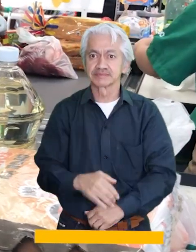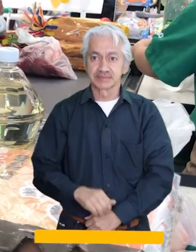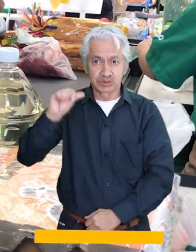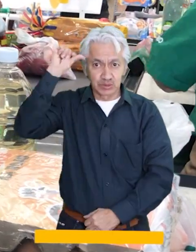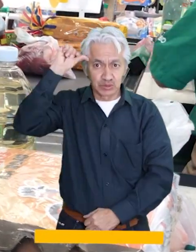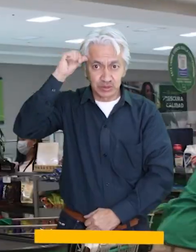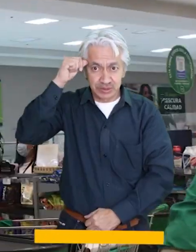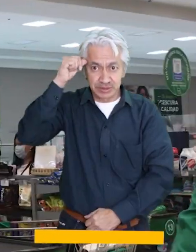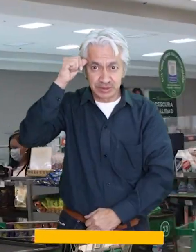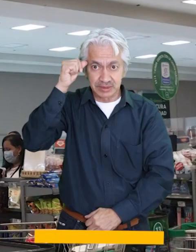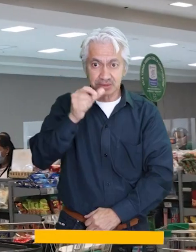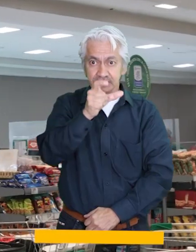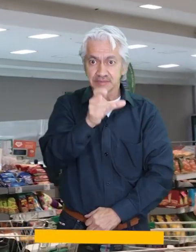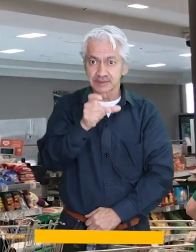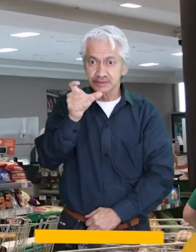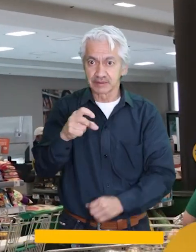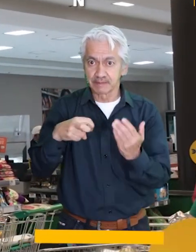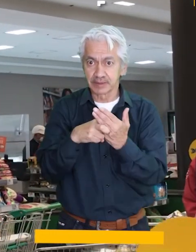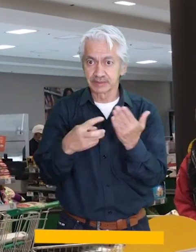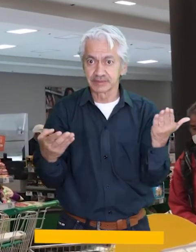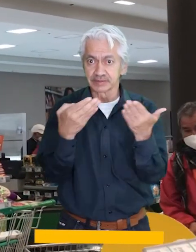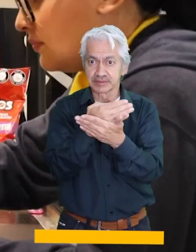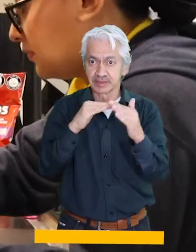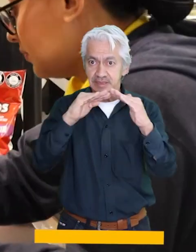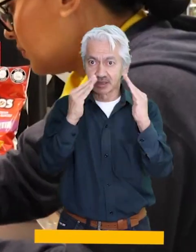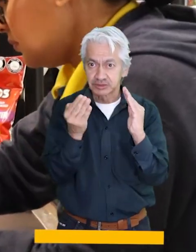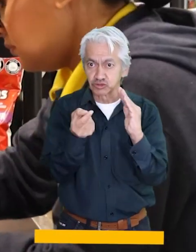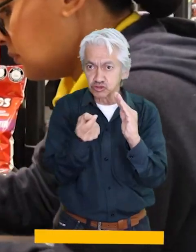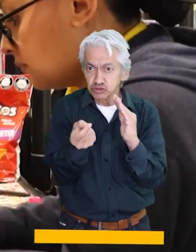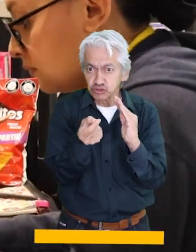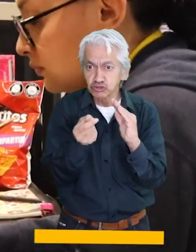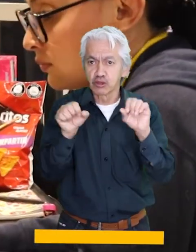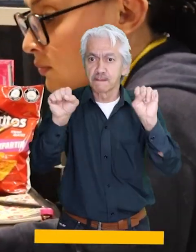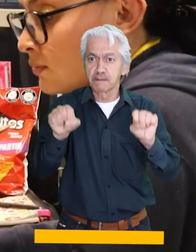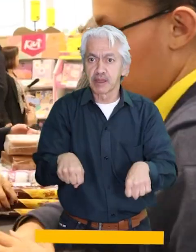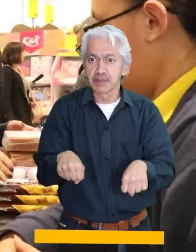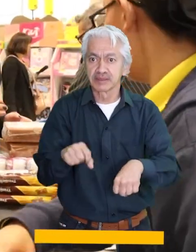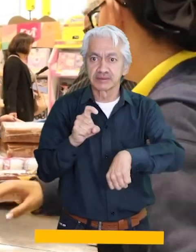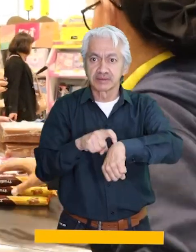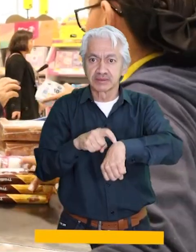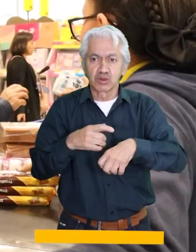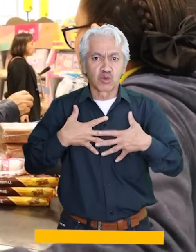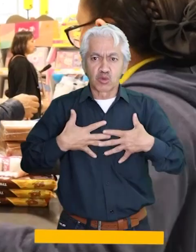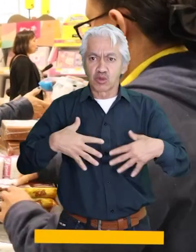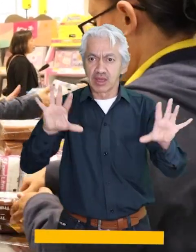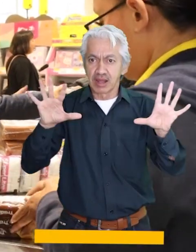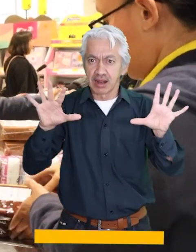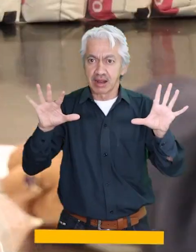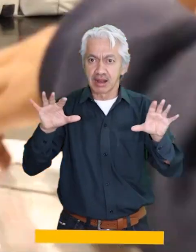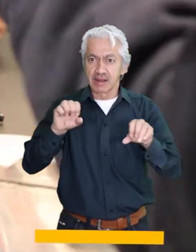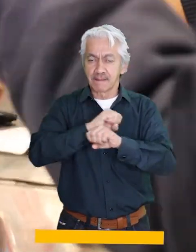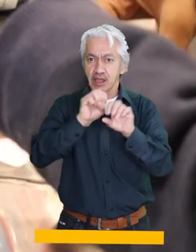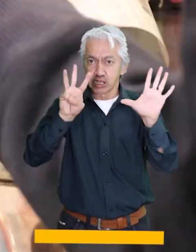Fe. Recuerde que las personas se podrán acercar al punto más cercano a su lugar de residencia, sin restricción de horario,